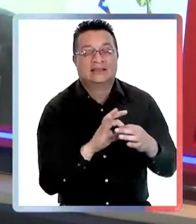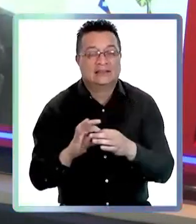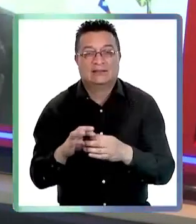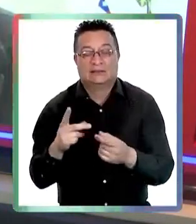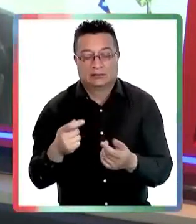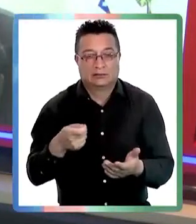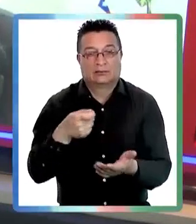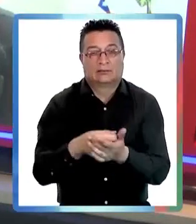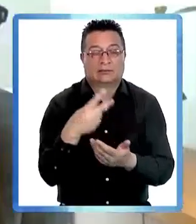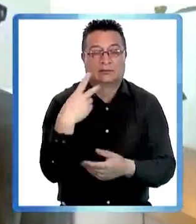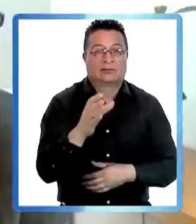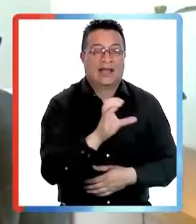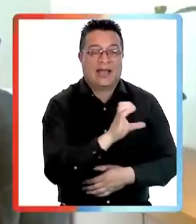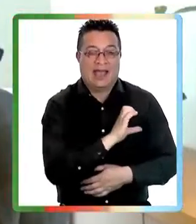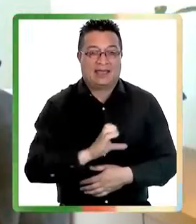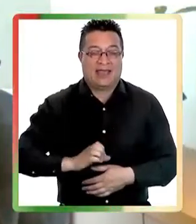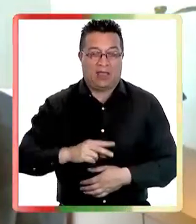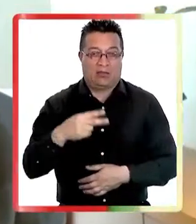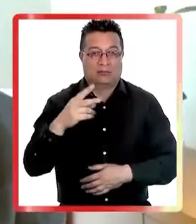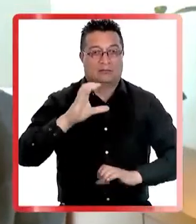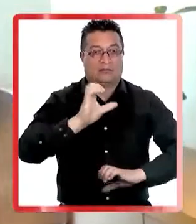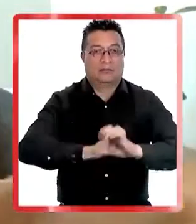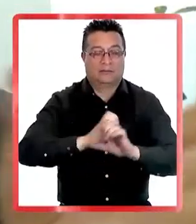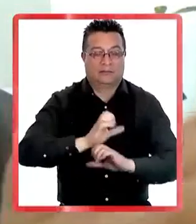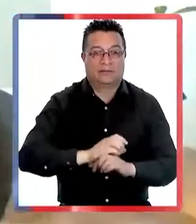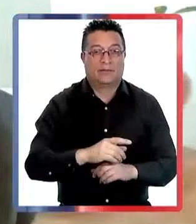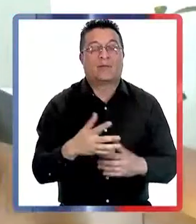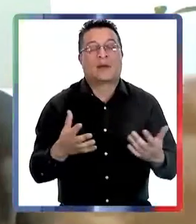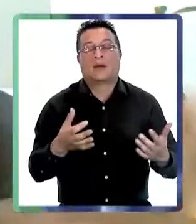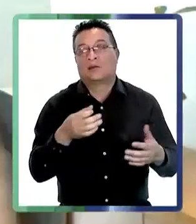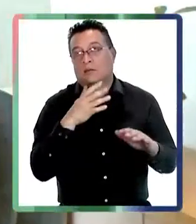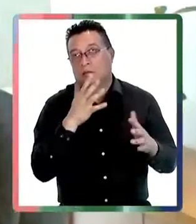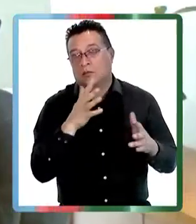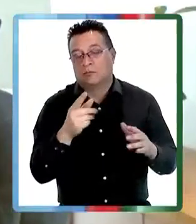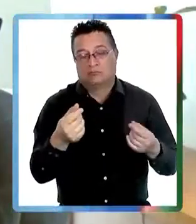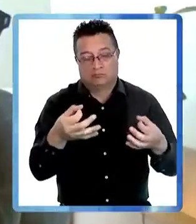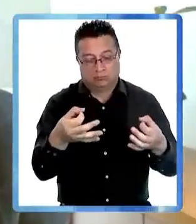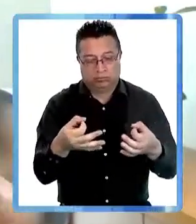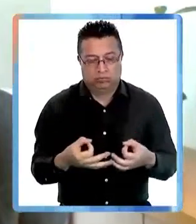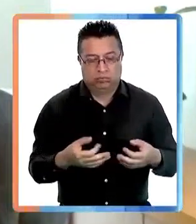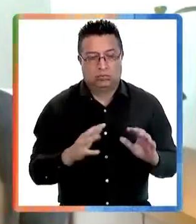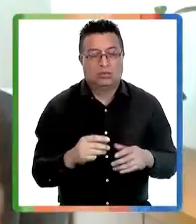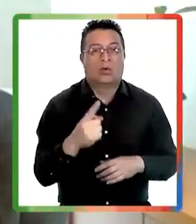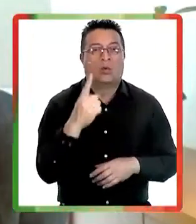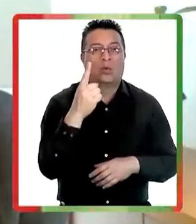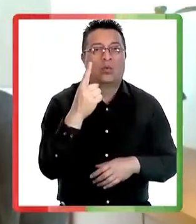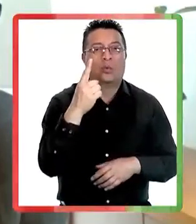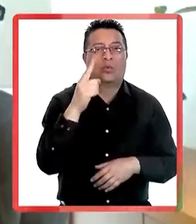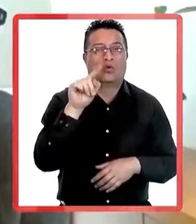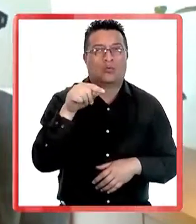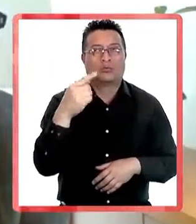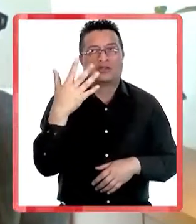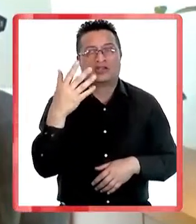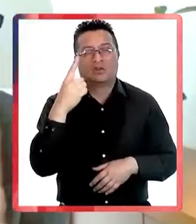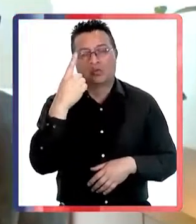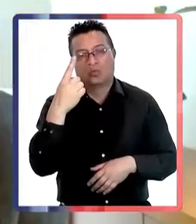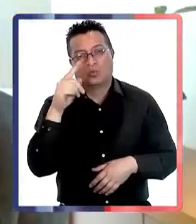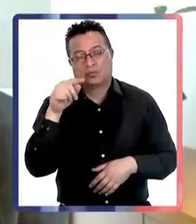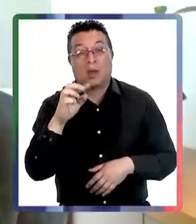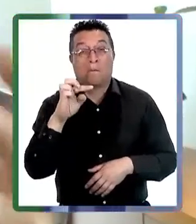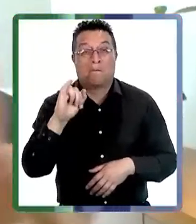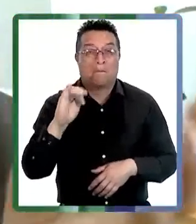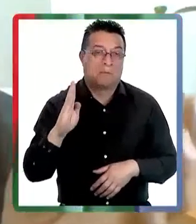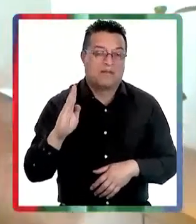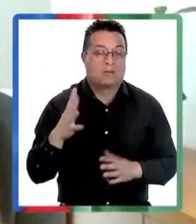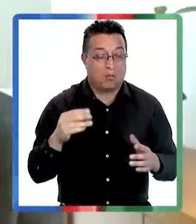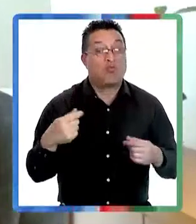para el Estado como empleador. Y estamos hablando de cifras del orden de un punto y medio del